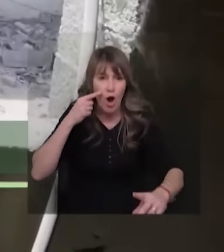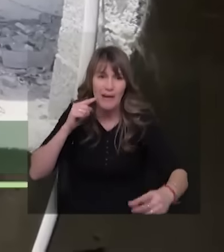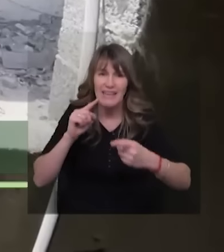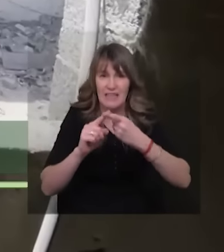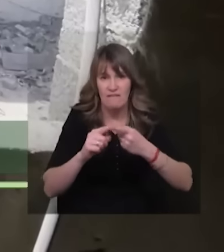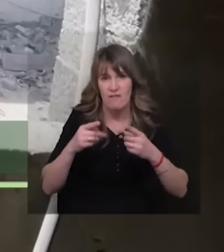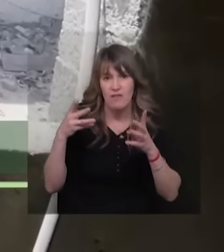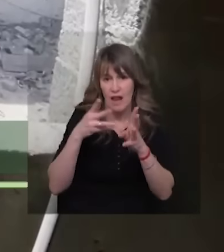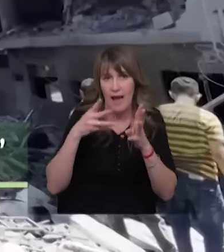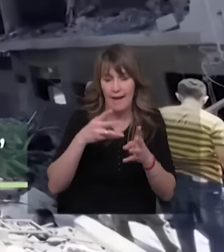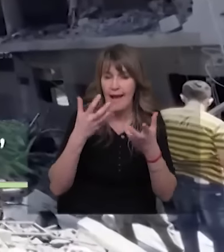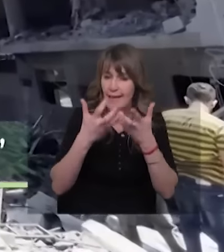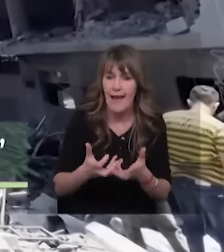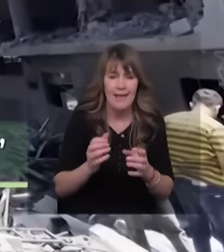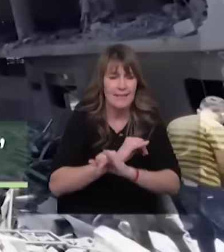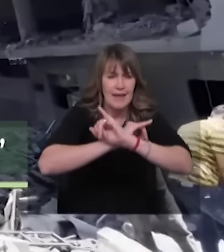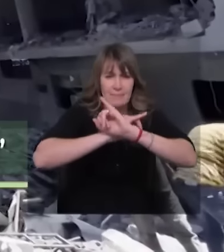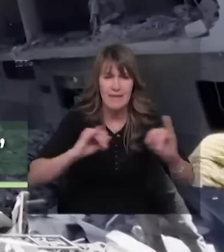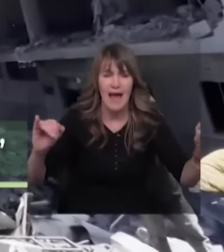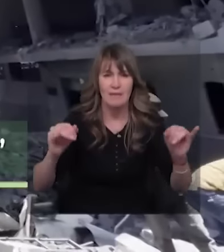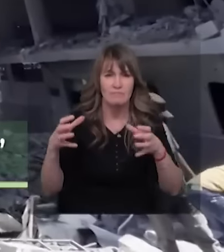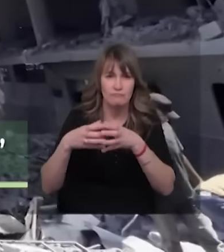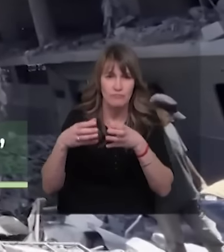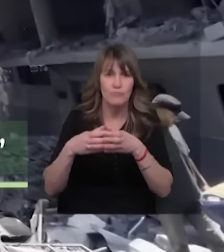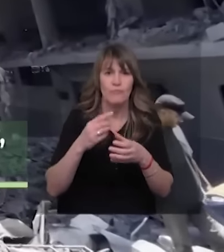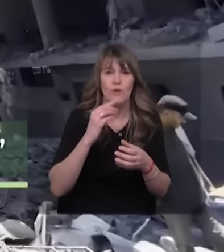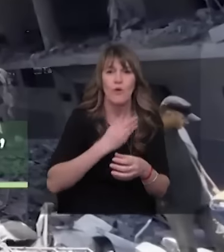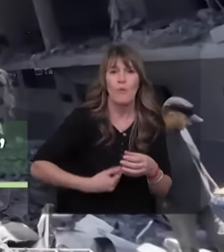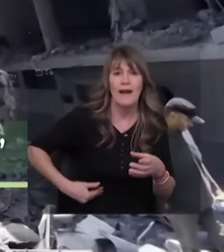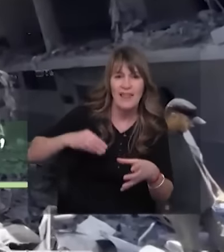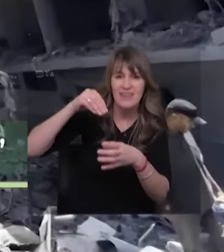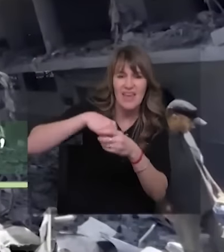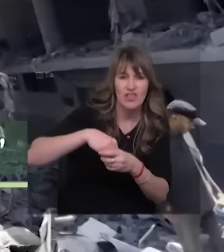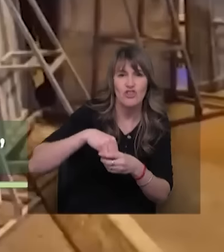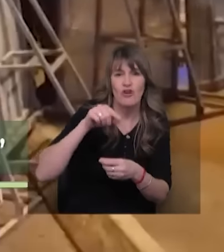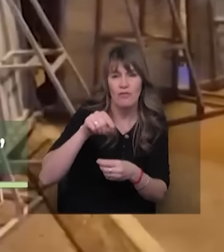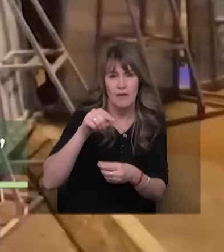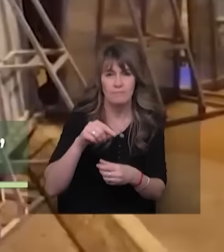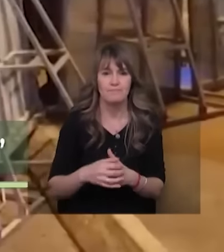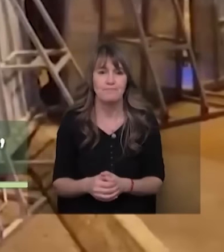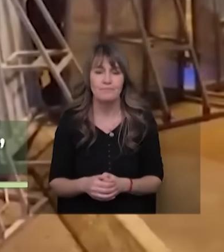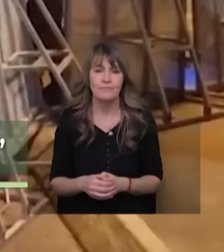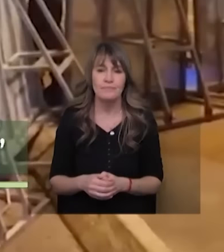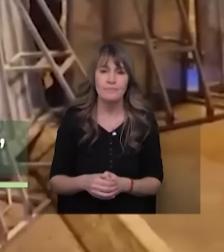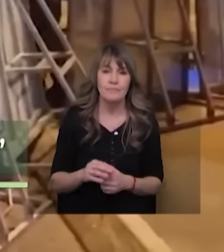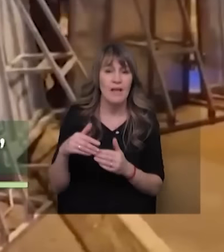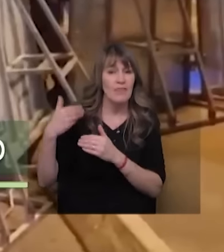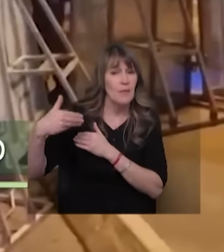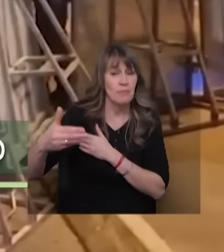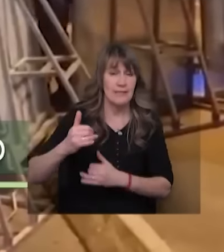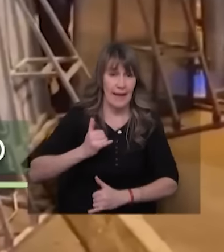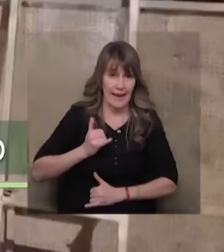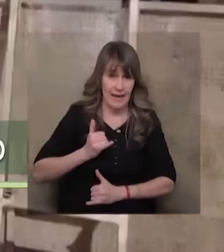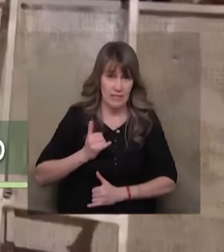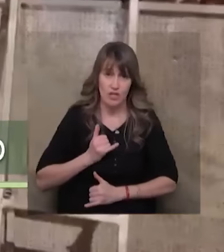guerra la aniquilación de las capacidades militares y gubernamentales de jamás indica el comunicado posteriormente el ejército israelí